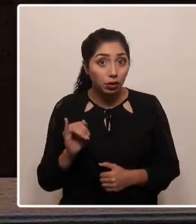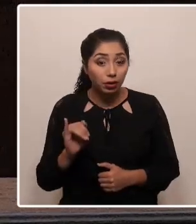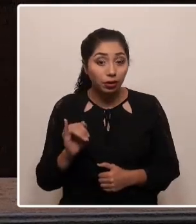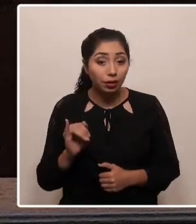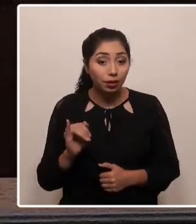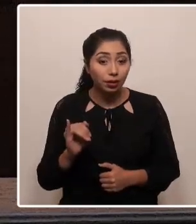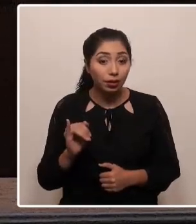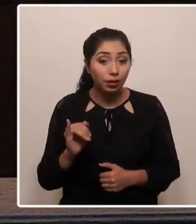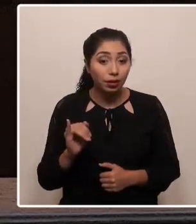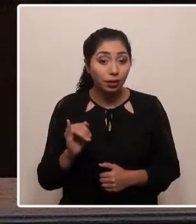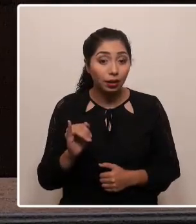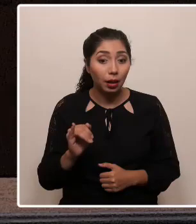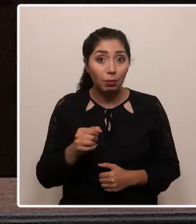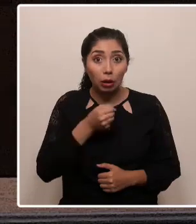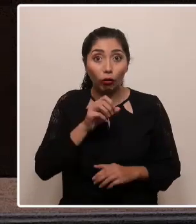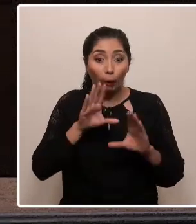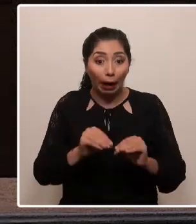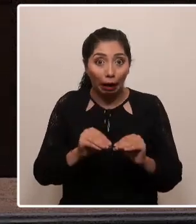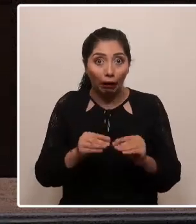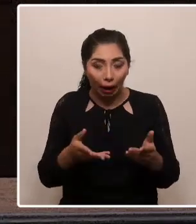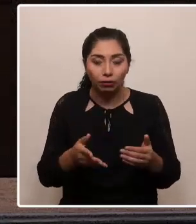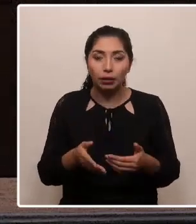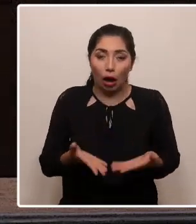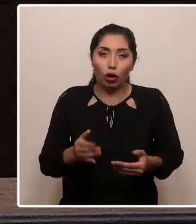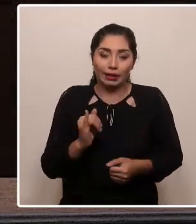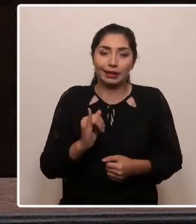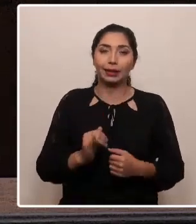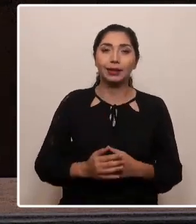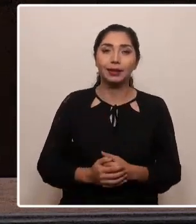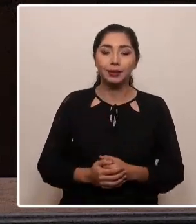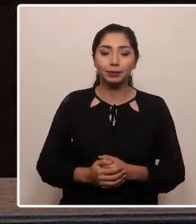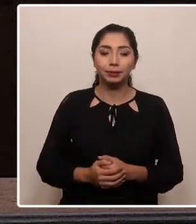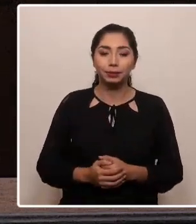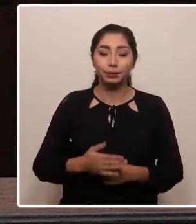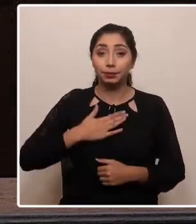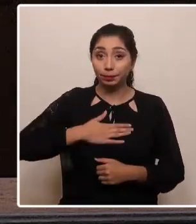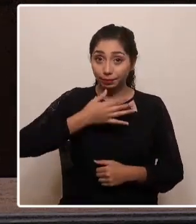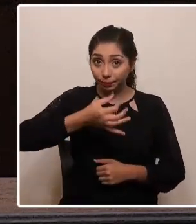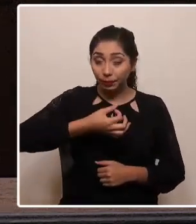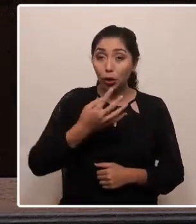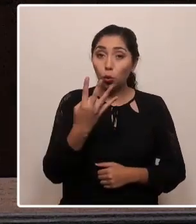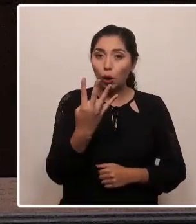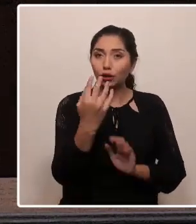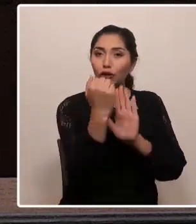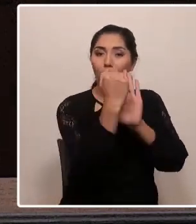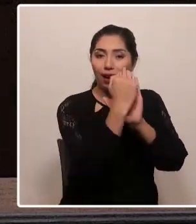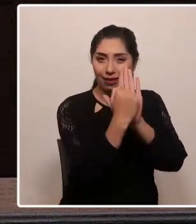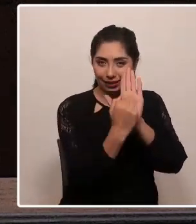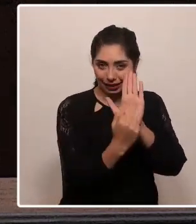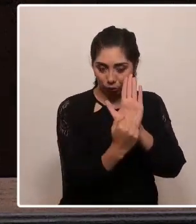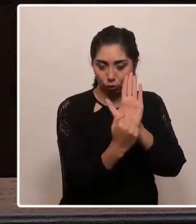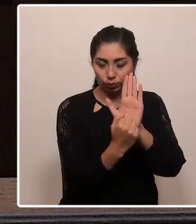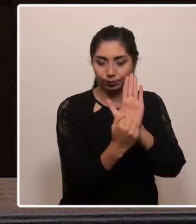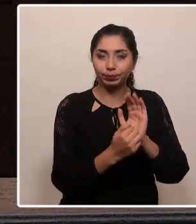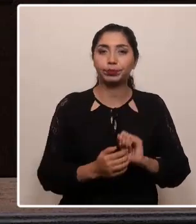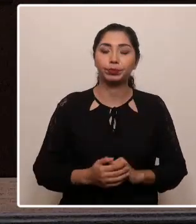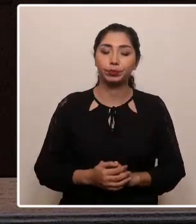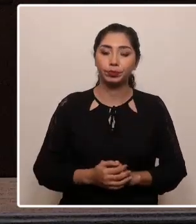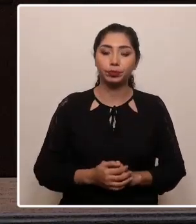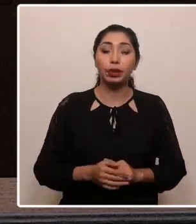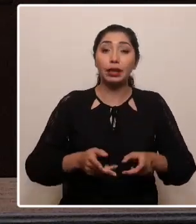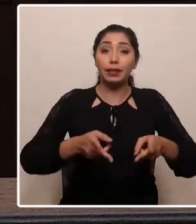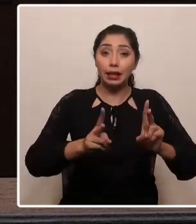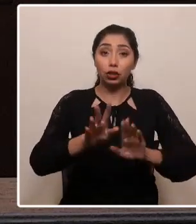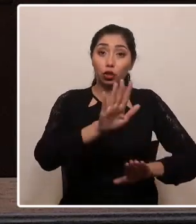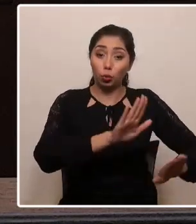Hasta me apagaron, ahora sí. Ya. Me quiero referir a cuatro artículos que quiero destacar. El derecho al